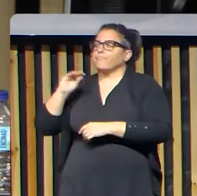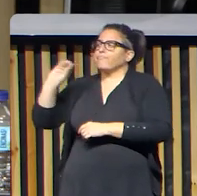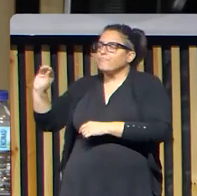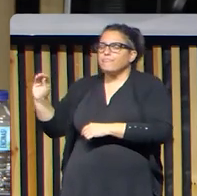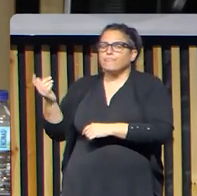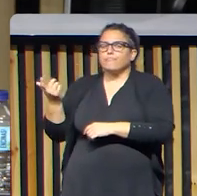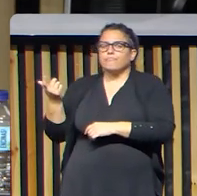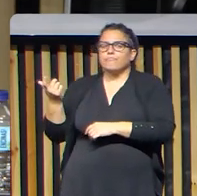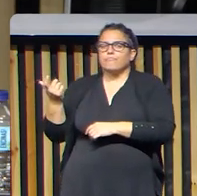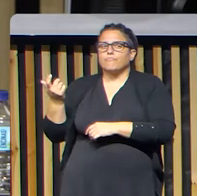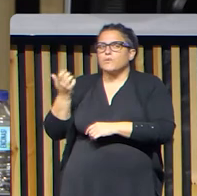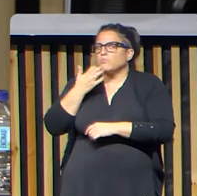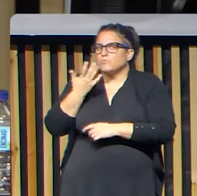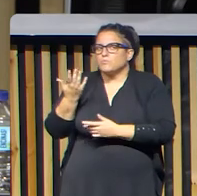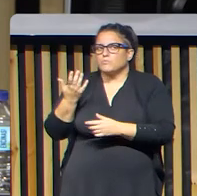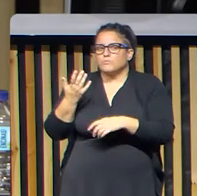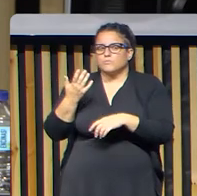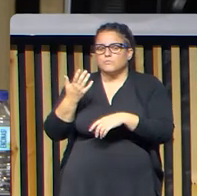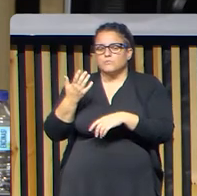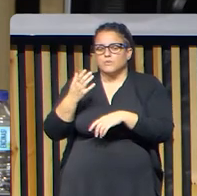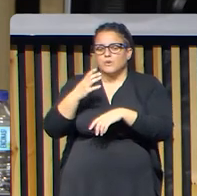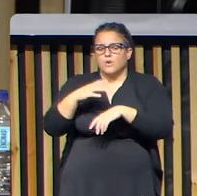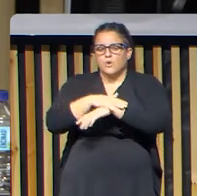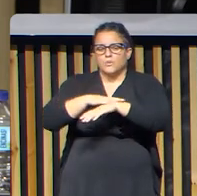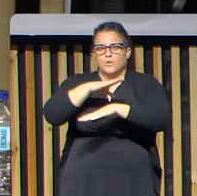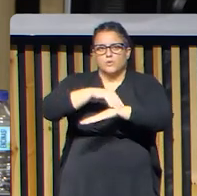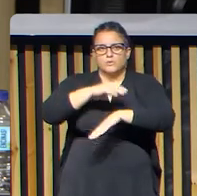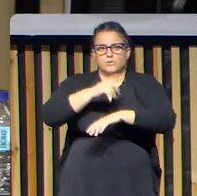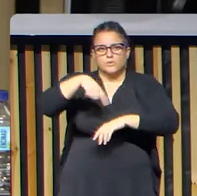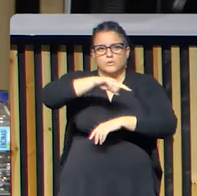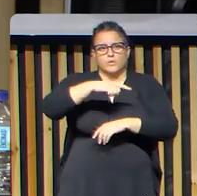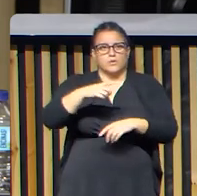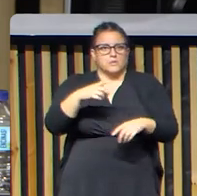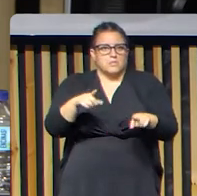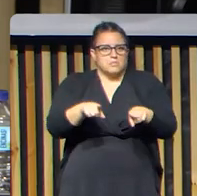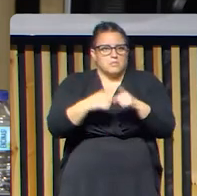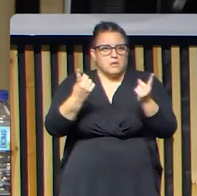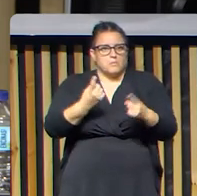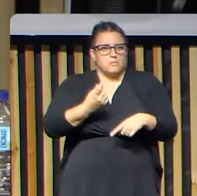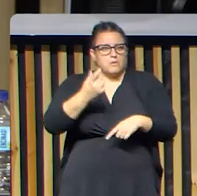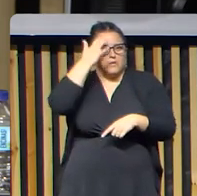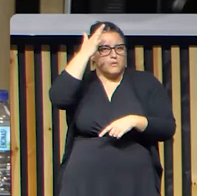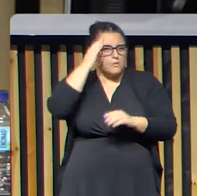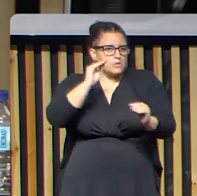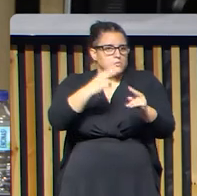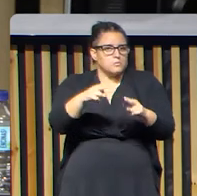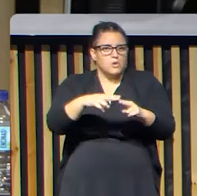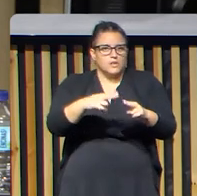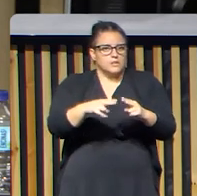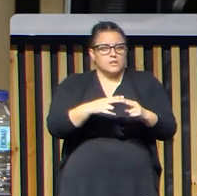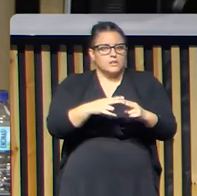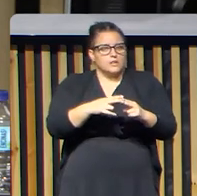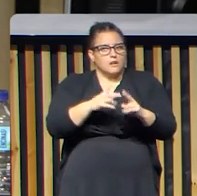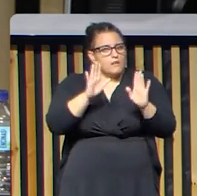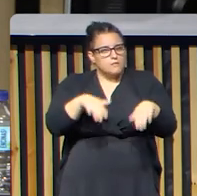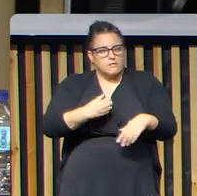se debe el hecho de que los diferentes gobiernos suecos sean social demócratas sean más bien liberales apoyen